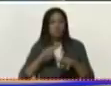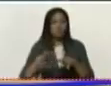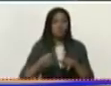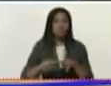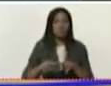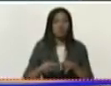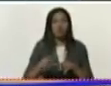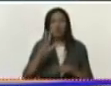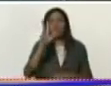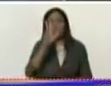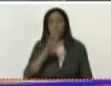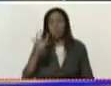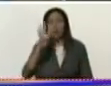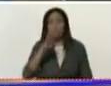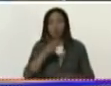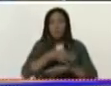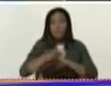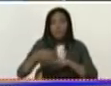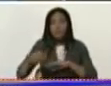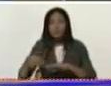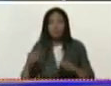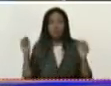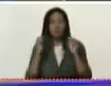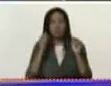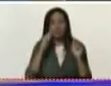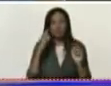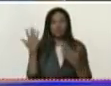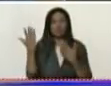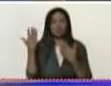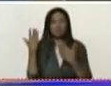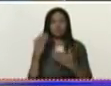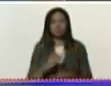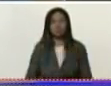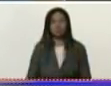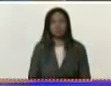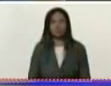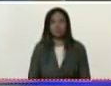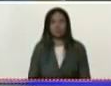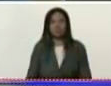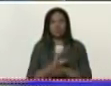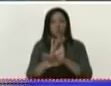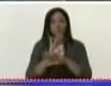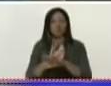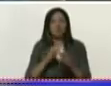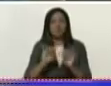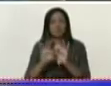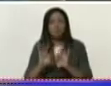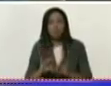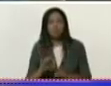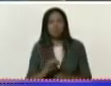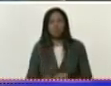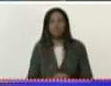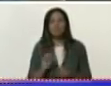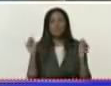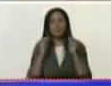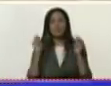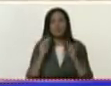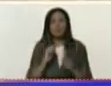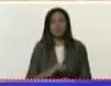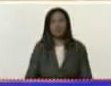4 municipios del páramo merideño. Adelante, Jason Guzmán, protector del Estado Mérida.